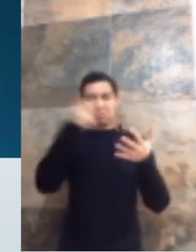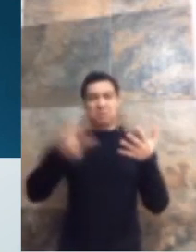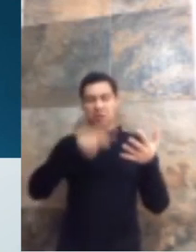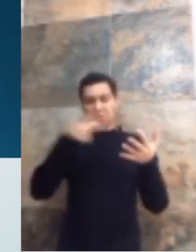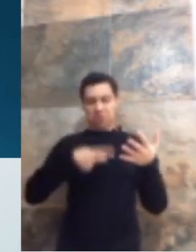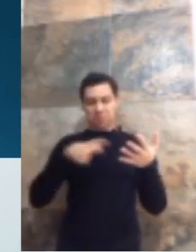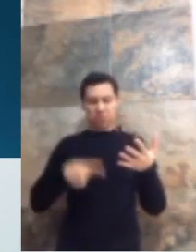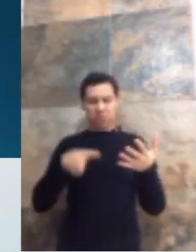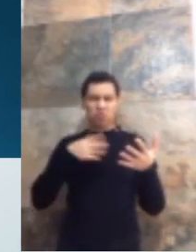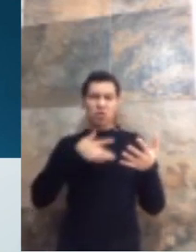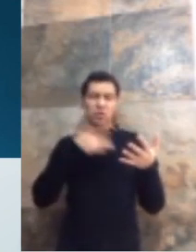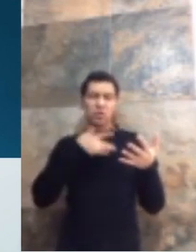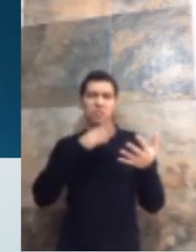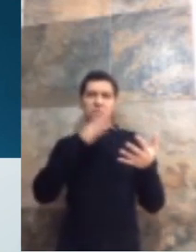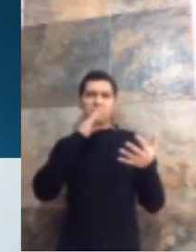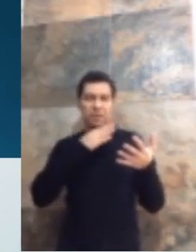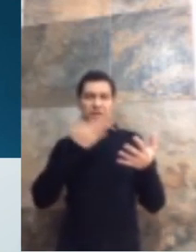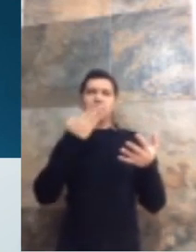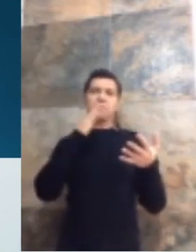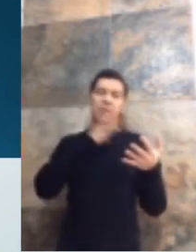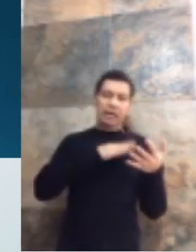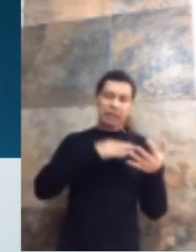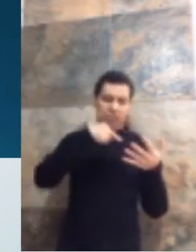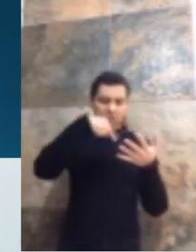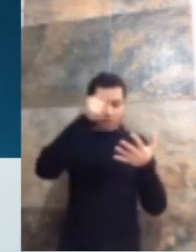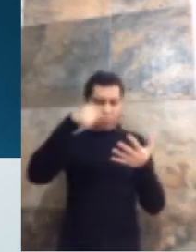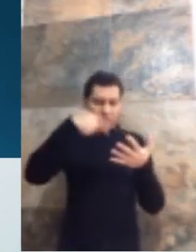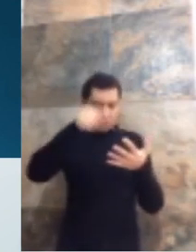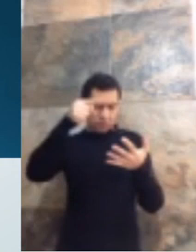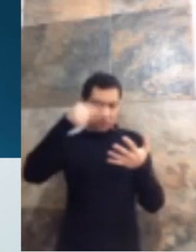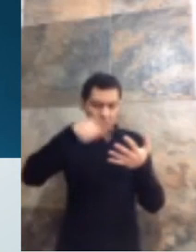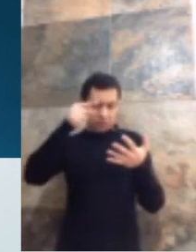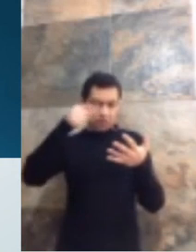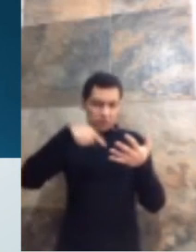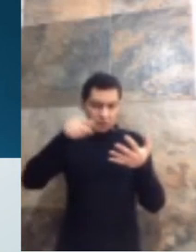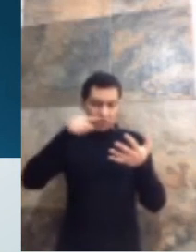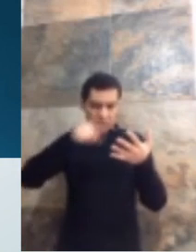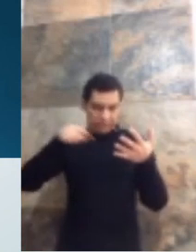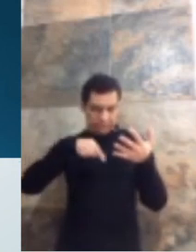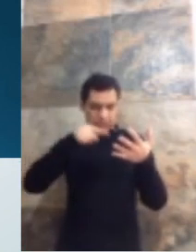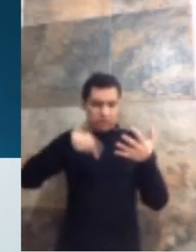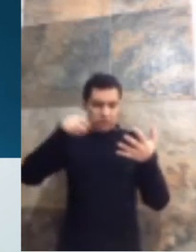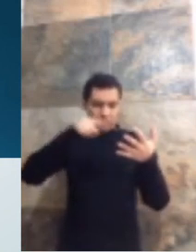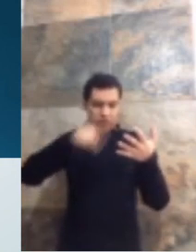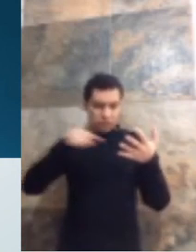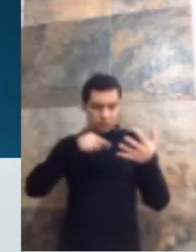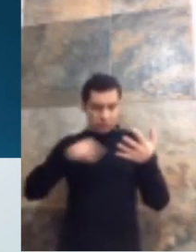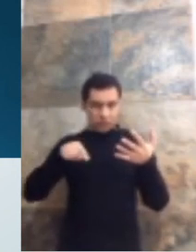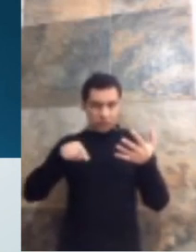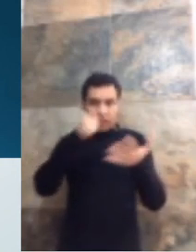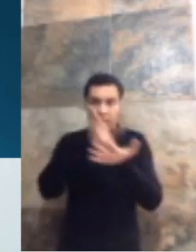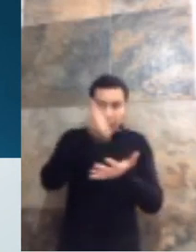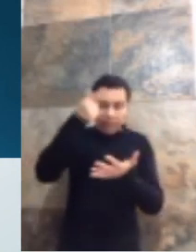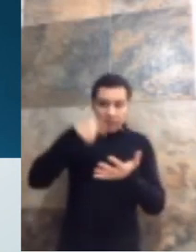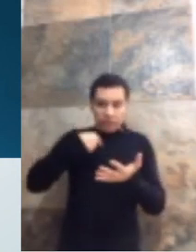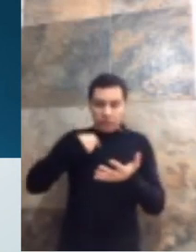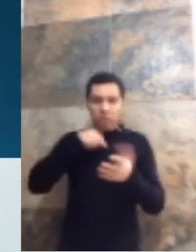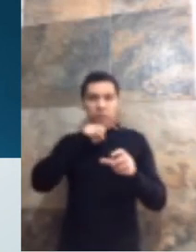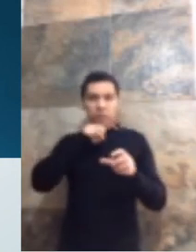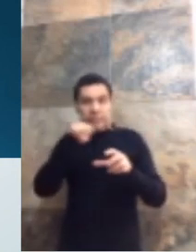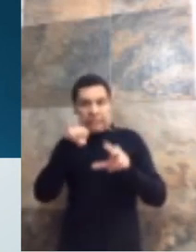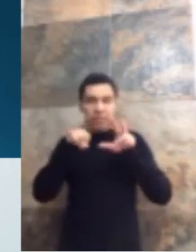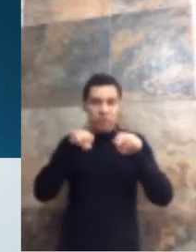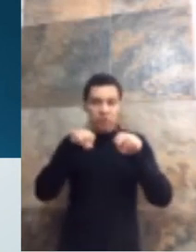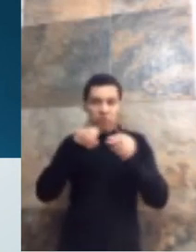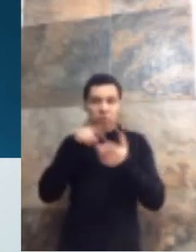al contestarlas, el sistema y la persona que lo está atendiendo conoce la gravedad, conoce la